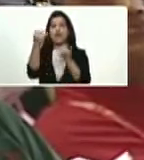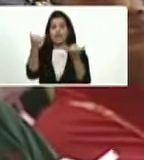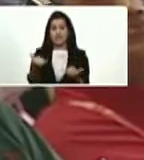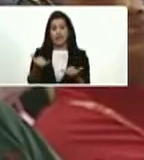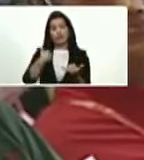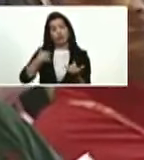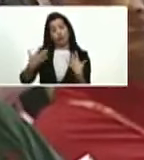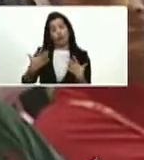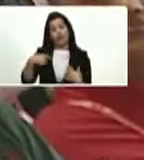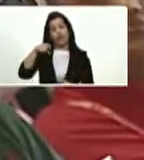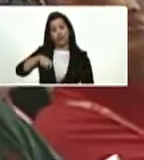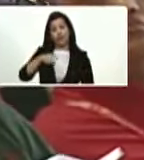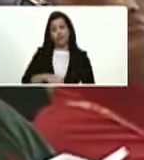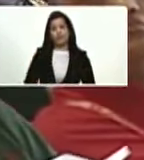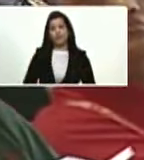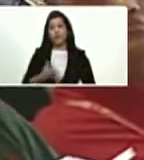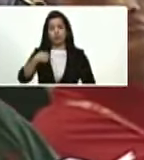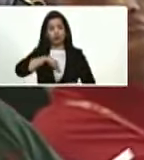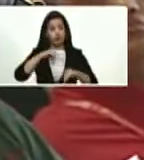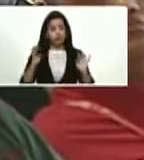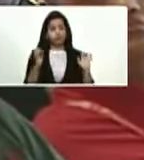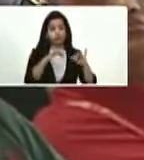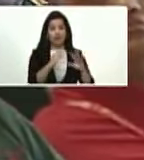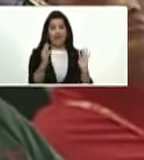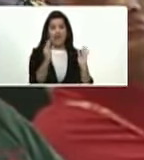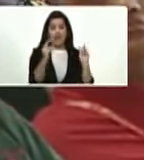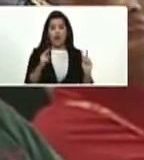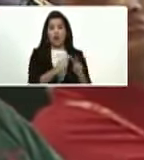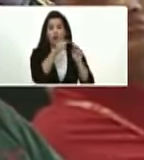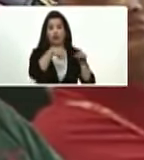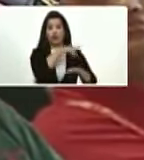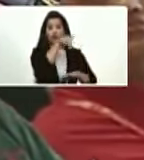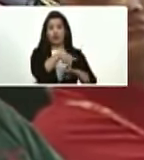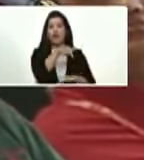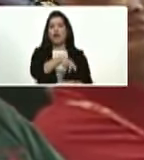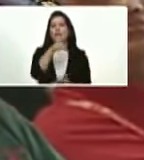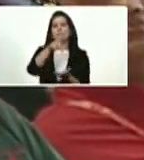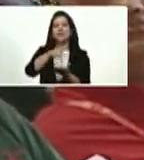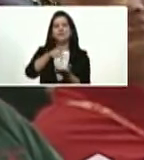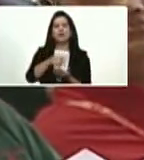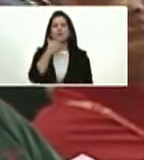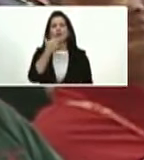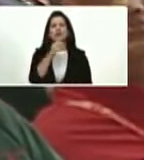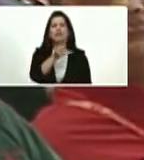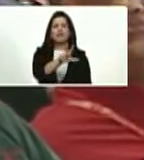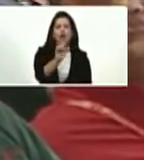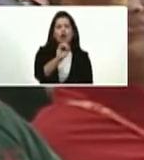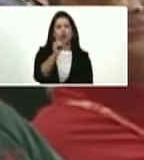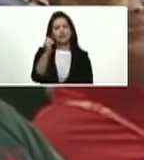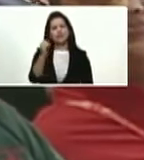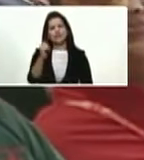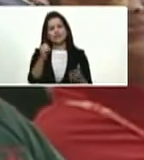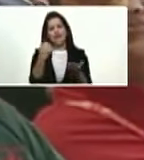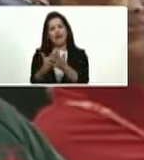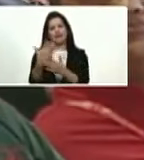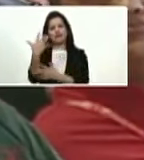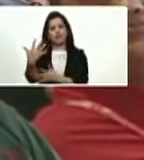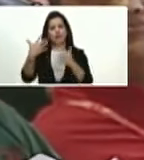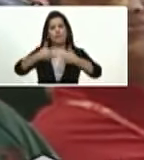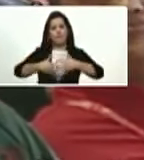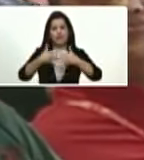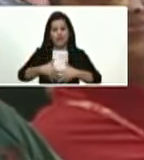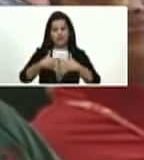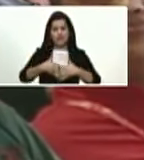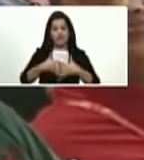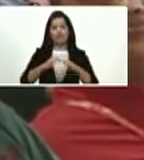requerimos. En nuestro encuentro nacional participamos de 3 a 6 empresas, 5 empresas e instituciones del Estado, y